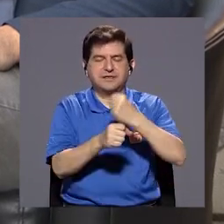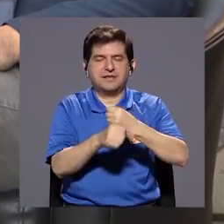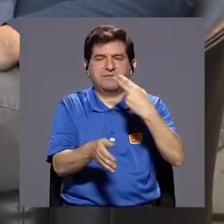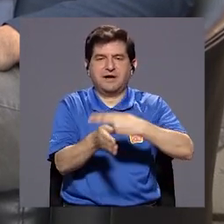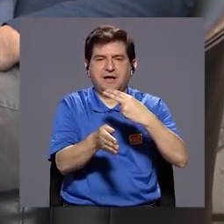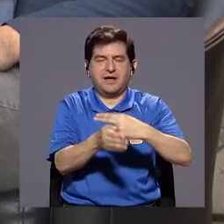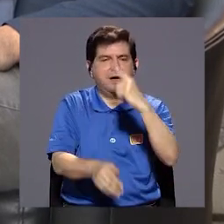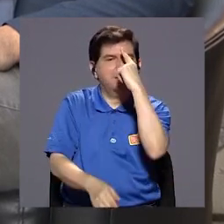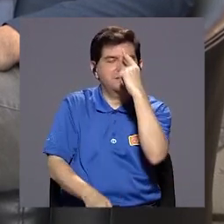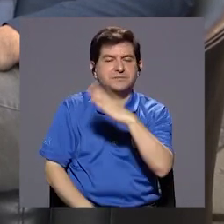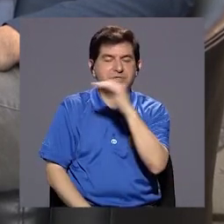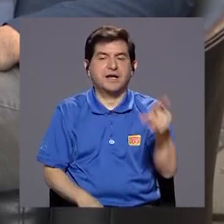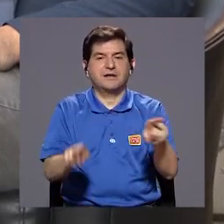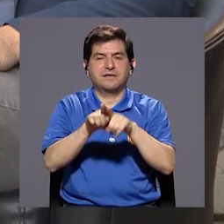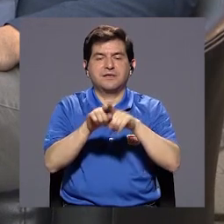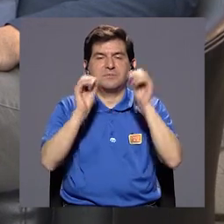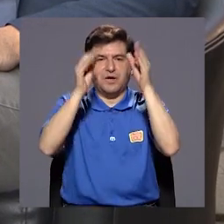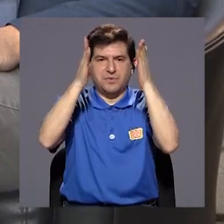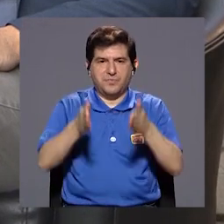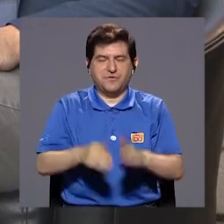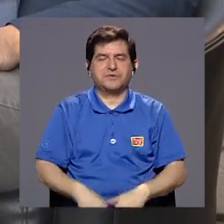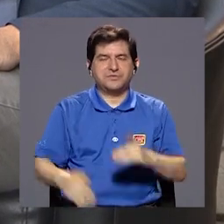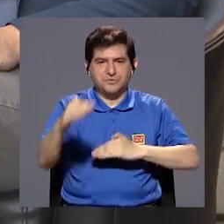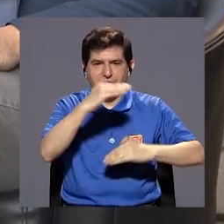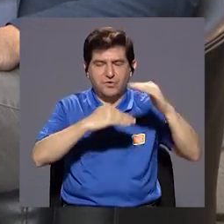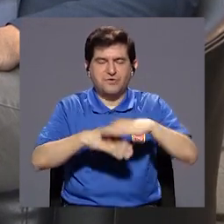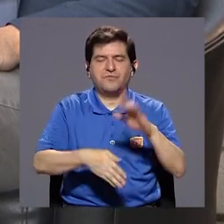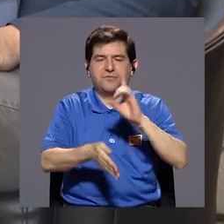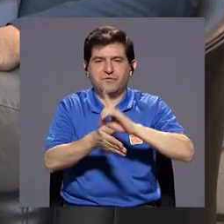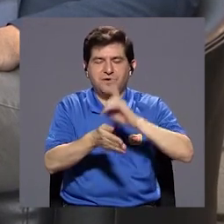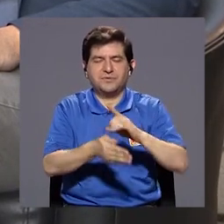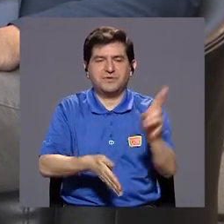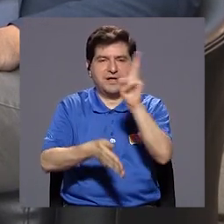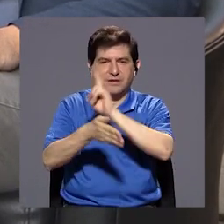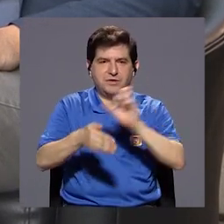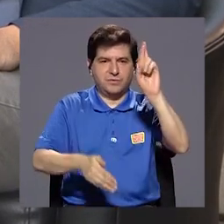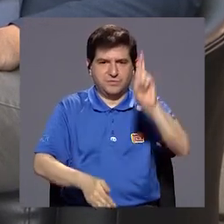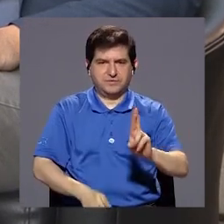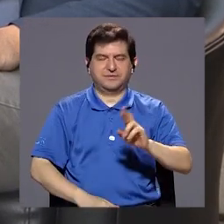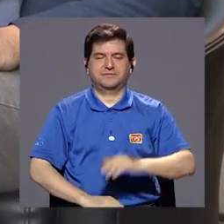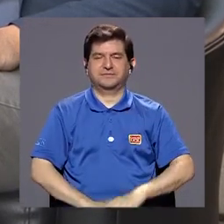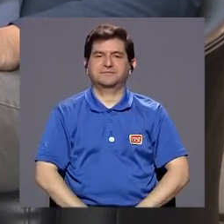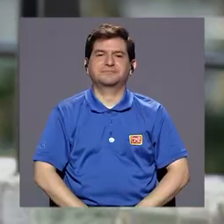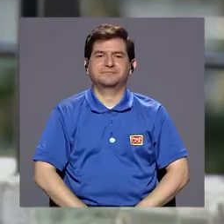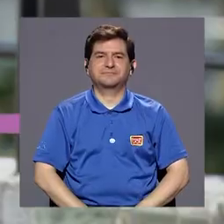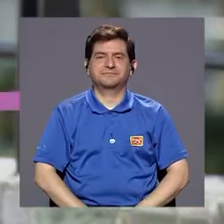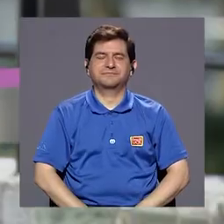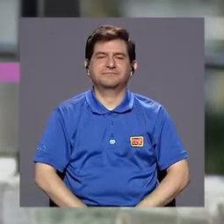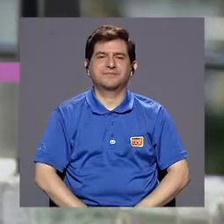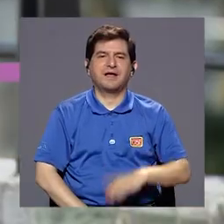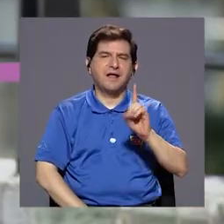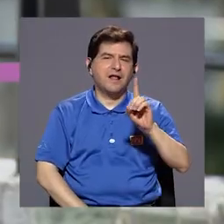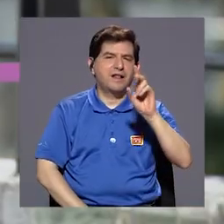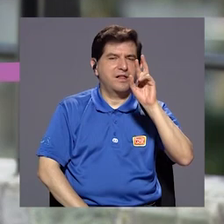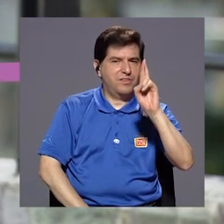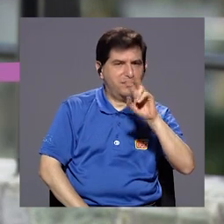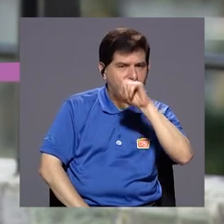Calderón Guardia y además es docente de la Facultad de Medicina de la Universidad de Costa Rica.